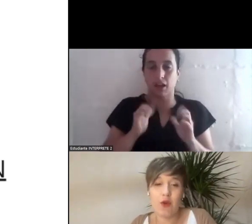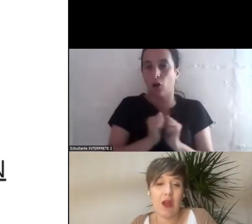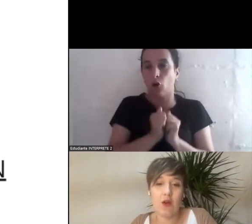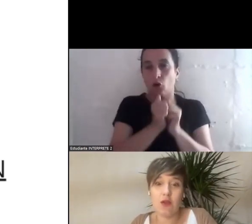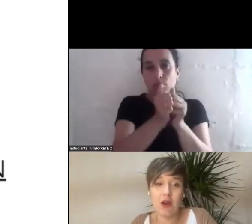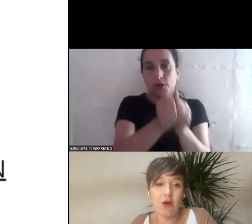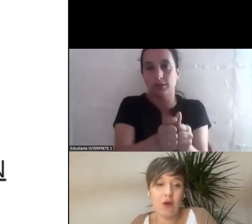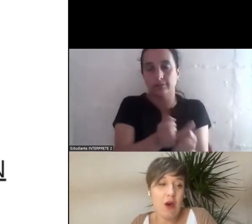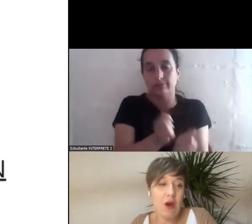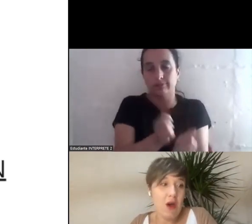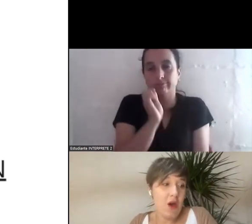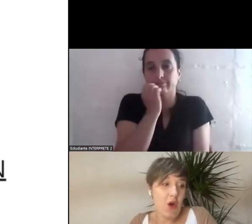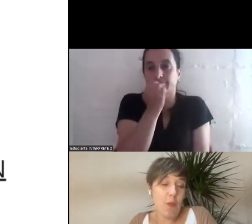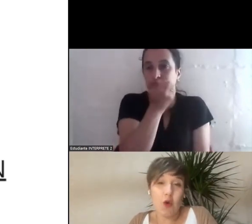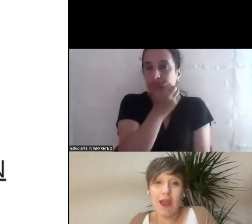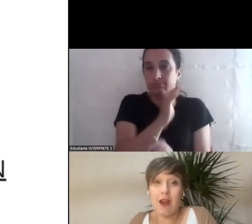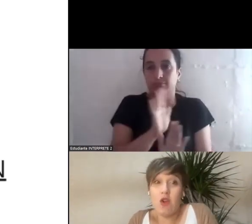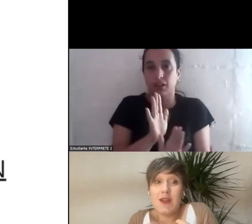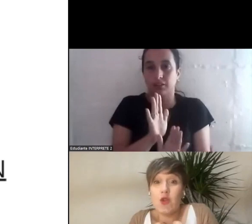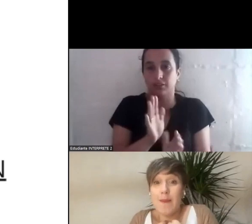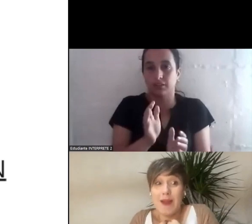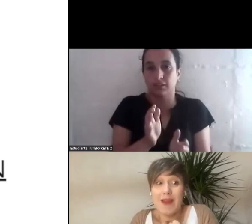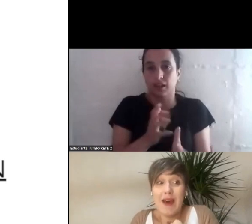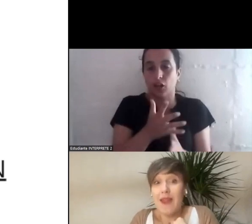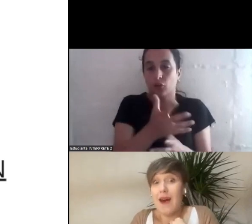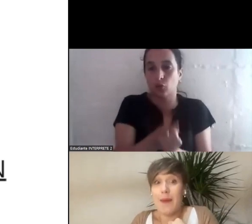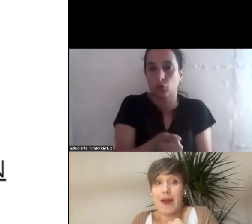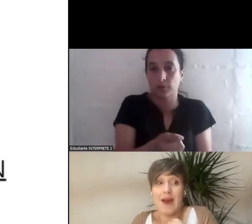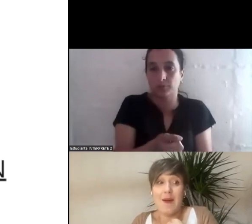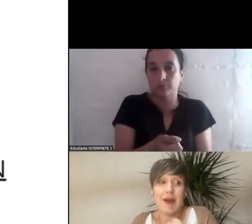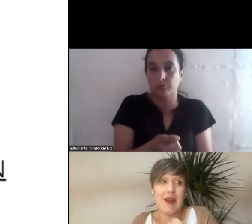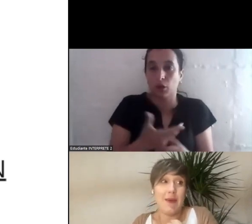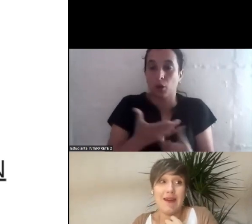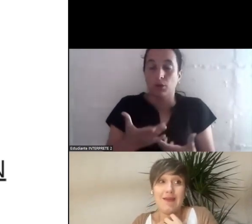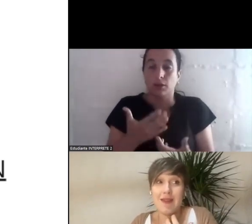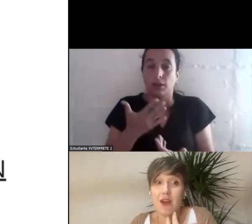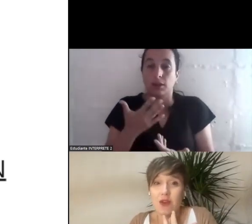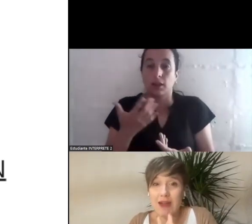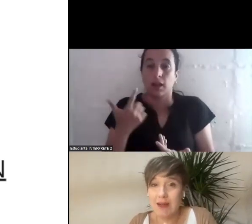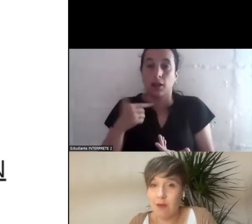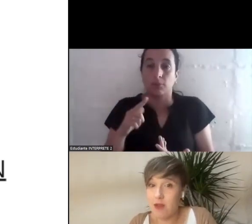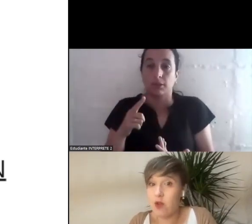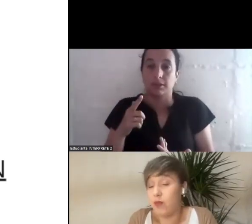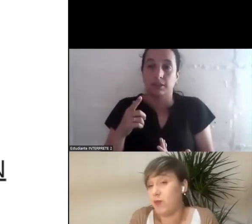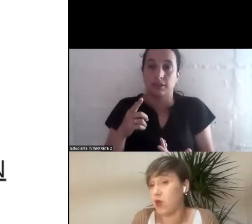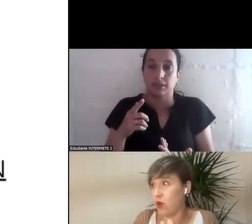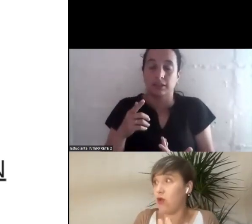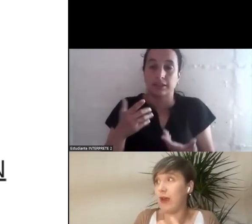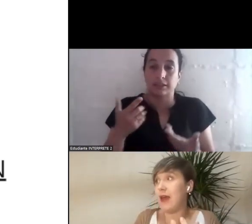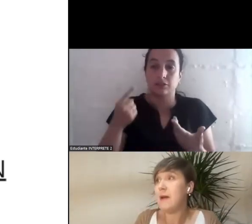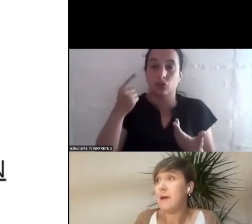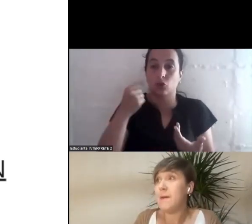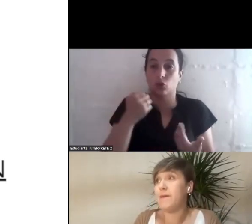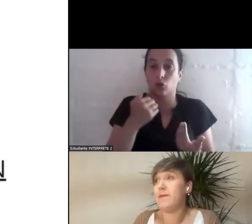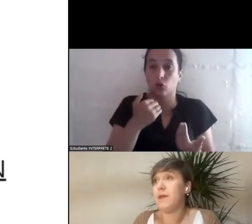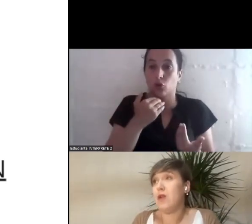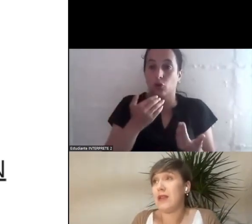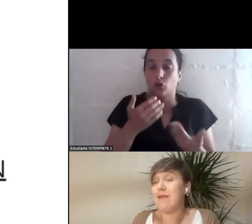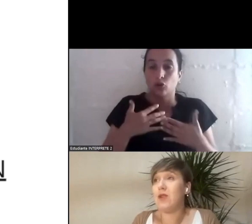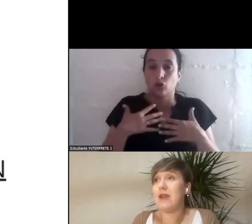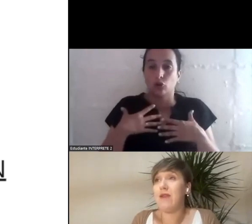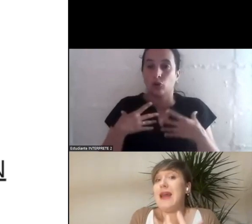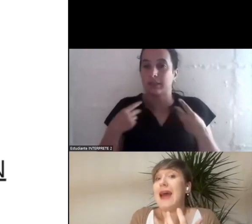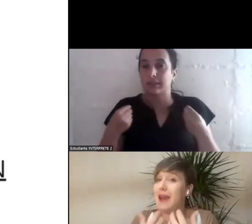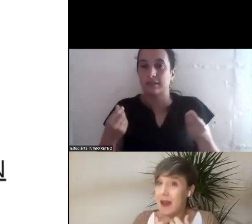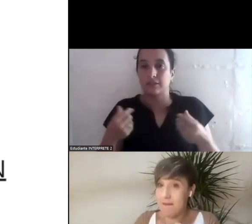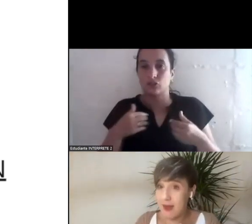formarme, porque no tengo o porque no me siento capacitada para atenderlos en este momento, pues por todo lo que está